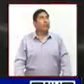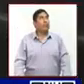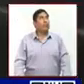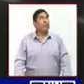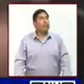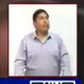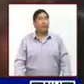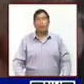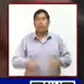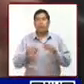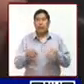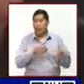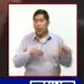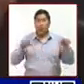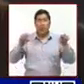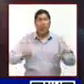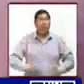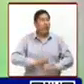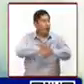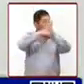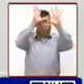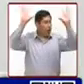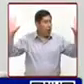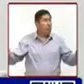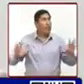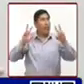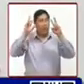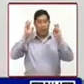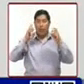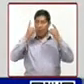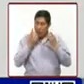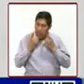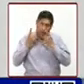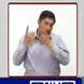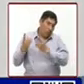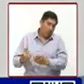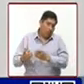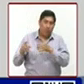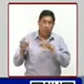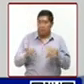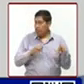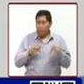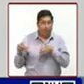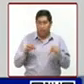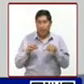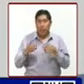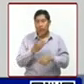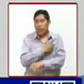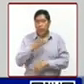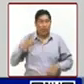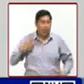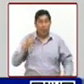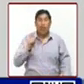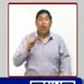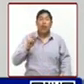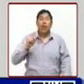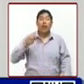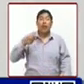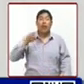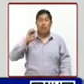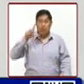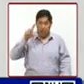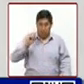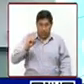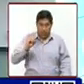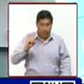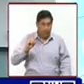Para hacer una aclaración sobre denuncias que ha hecho el diputado Ángelo Céspedes con